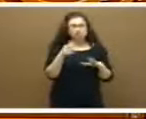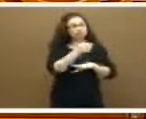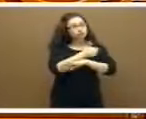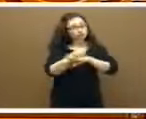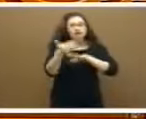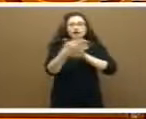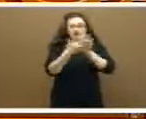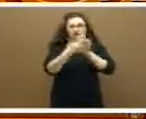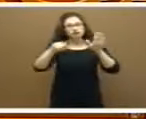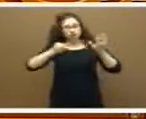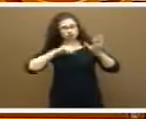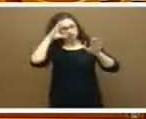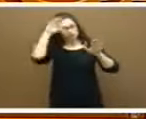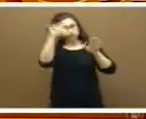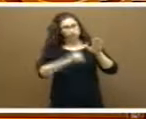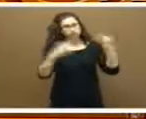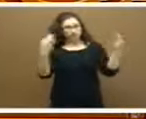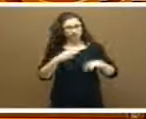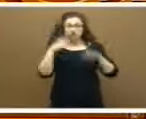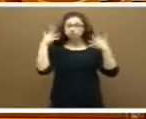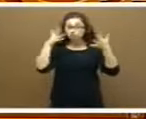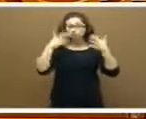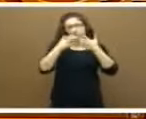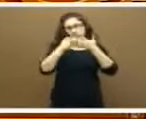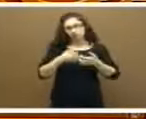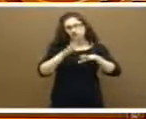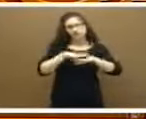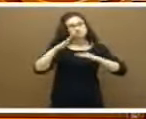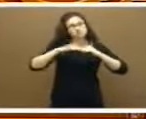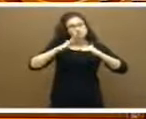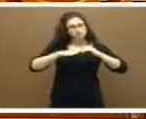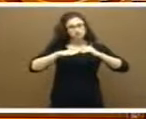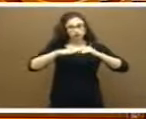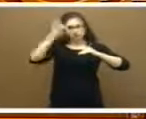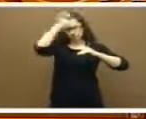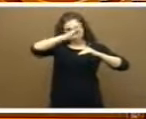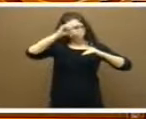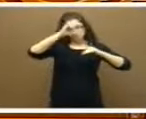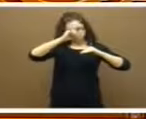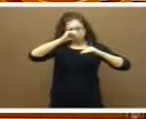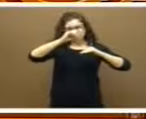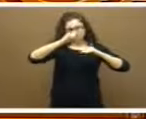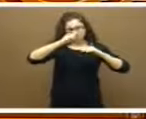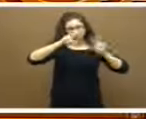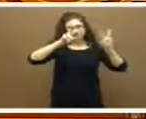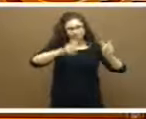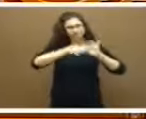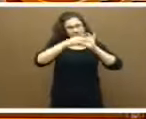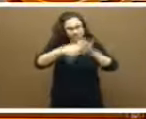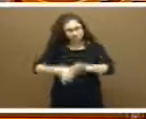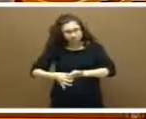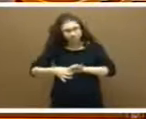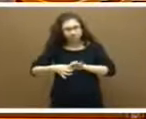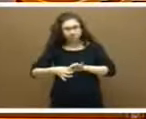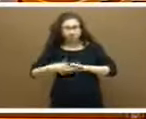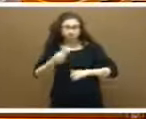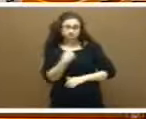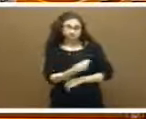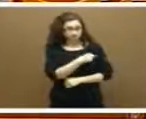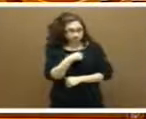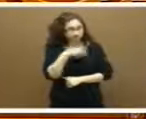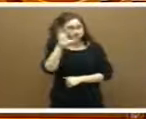estos consejos funcionen para que al menos den la opinión en todo lo relacionado en materia